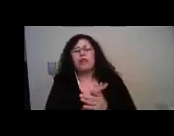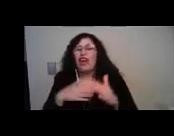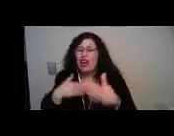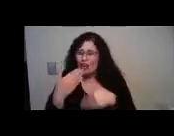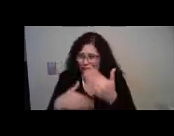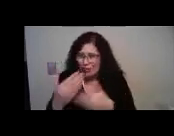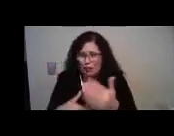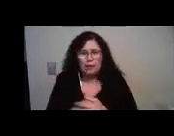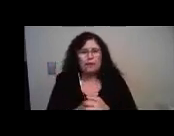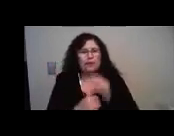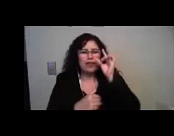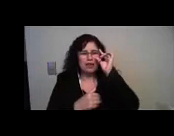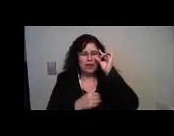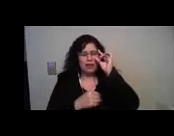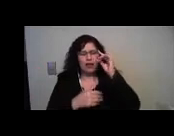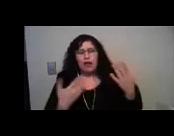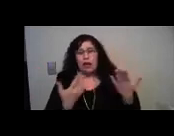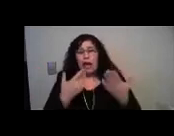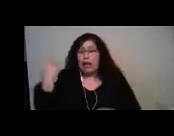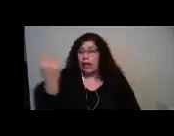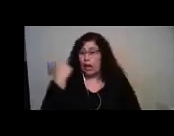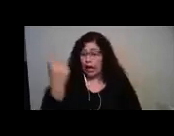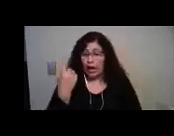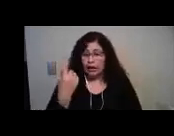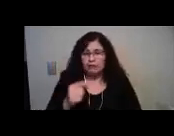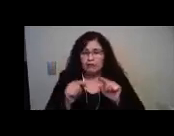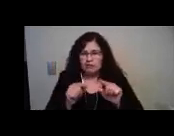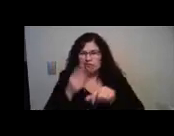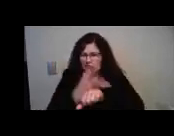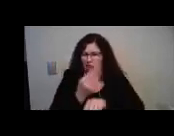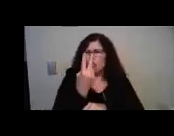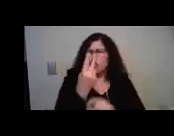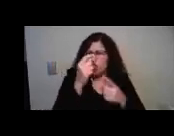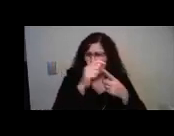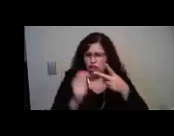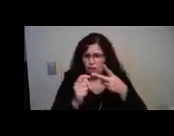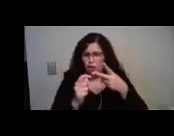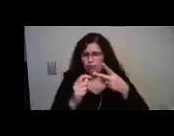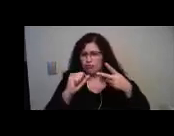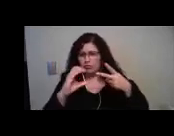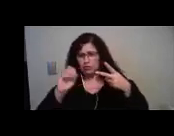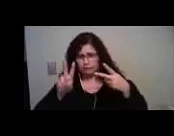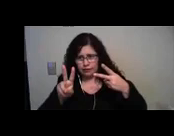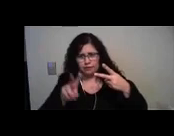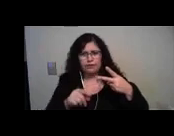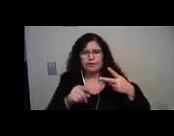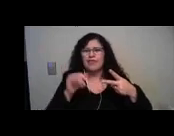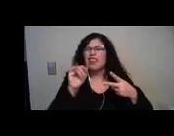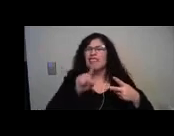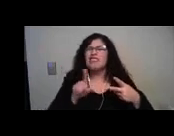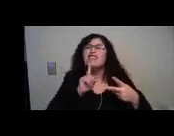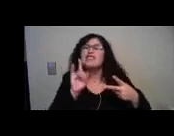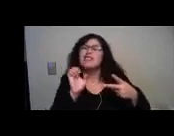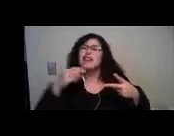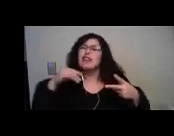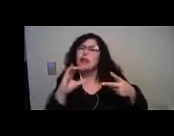Continuamos nuevamente, ¿cierto? En general se reconocen como dos tipos de accidentes cerebrovasculares. Uno tiene que ver con lo isquémico